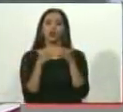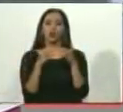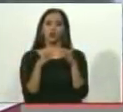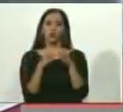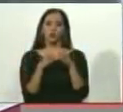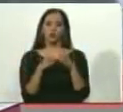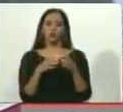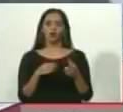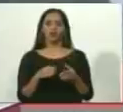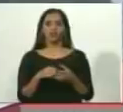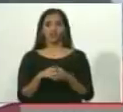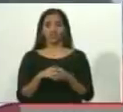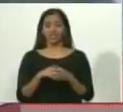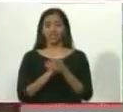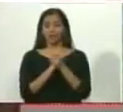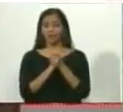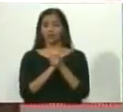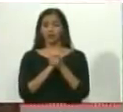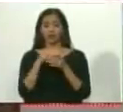Los amigos de Guaidó.